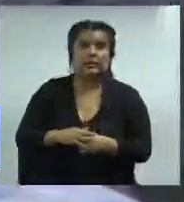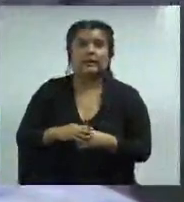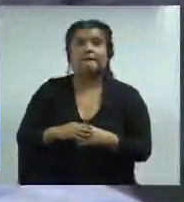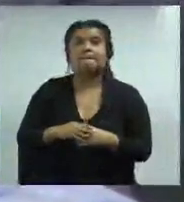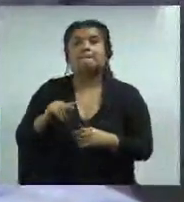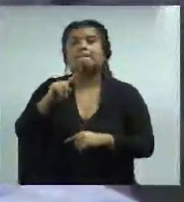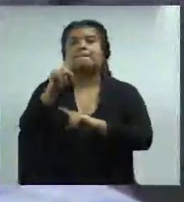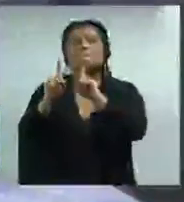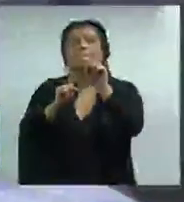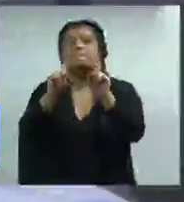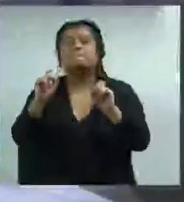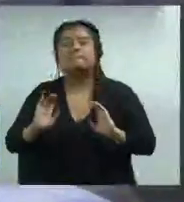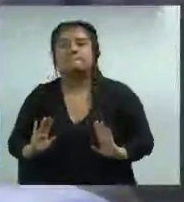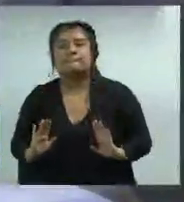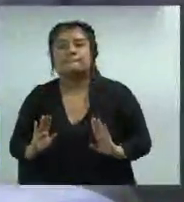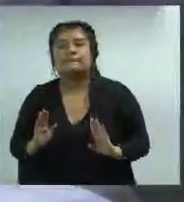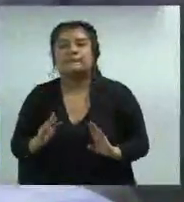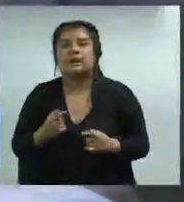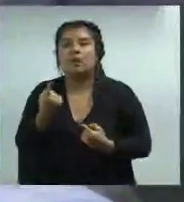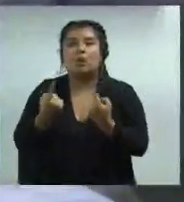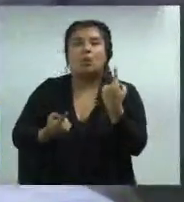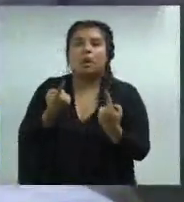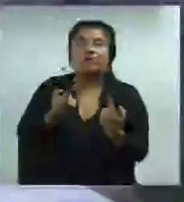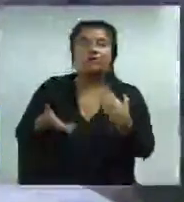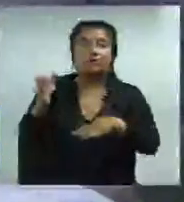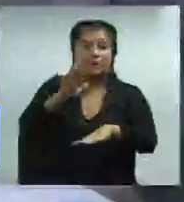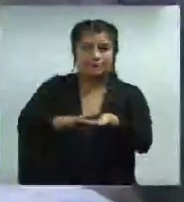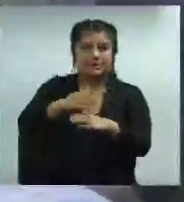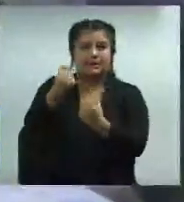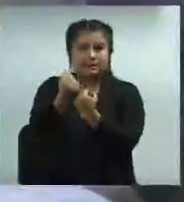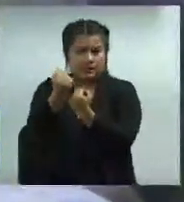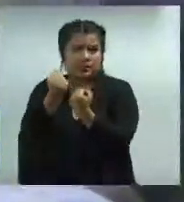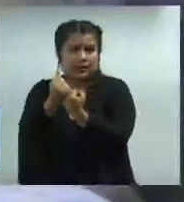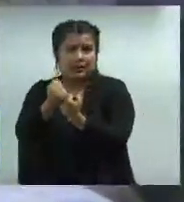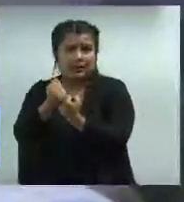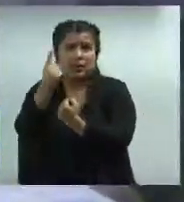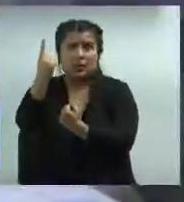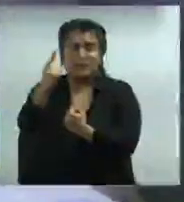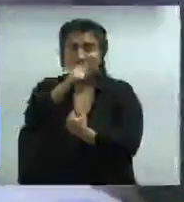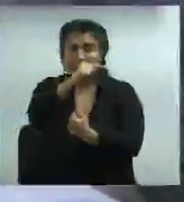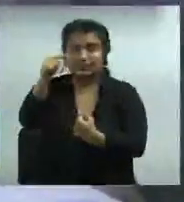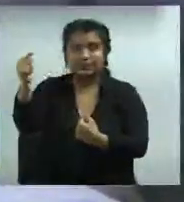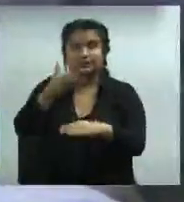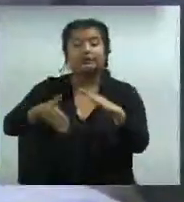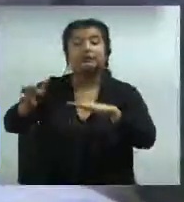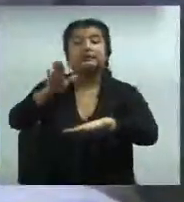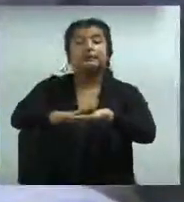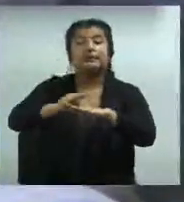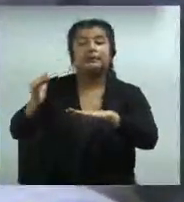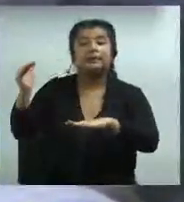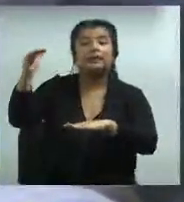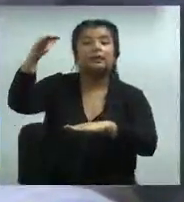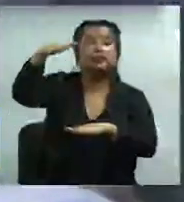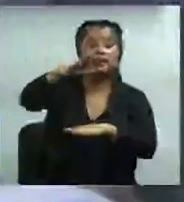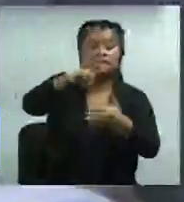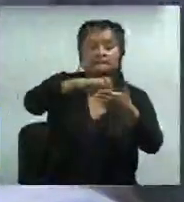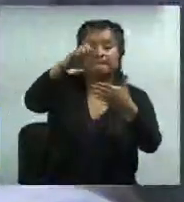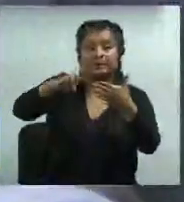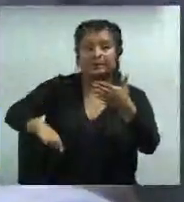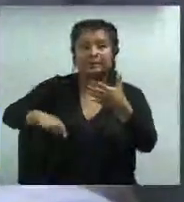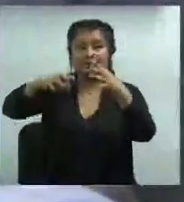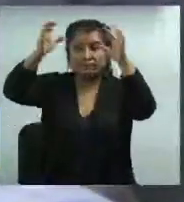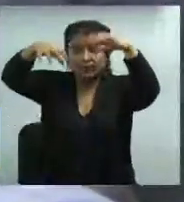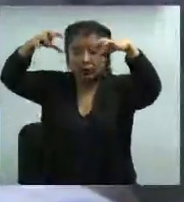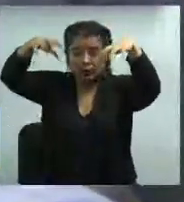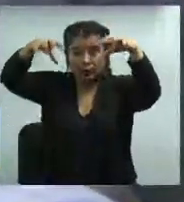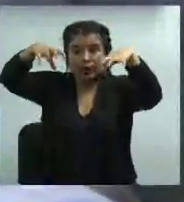Preguntándole a WSS cuántos más va a apoyar 10 más, es una semana más de sobrevuelos. Y en la temporada va a llover en